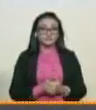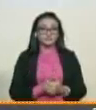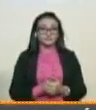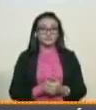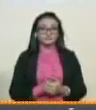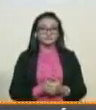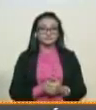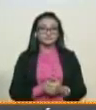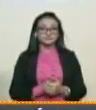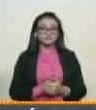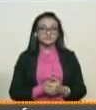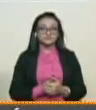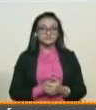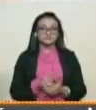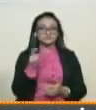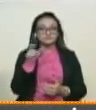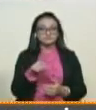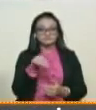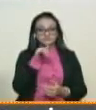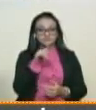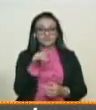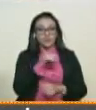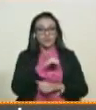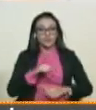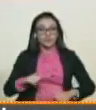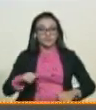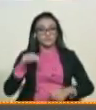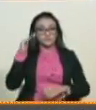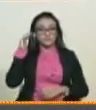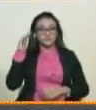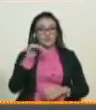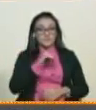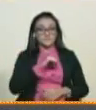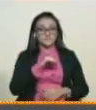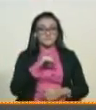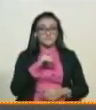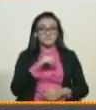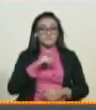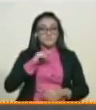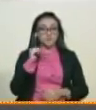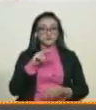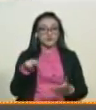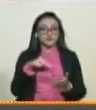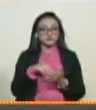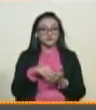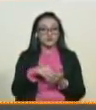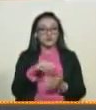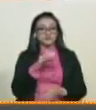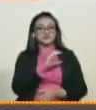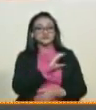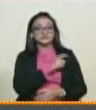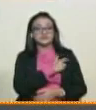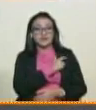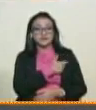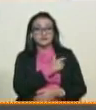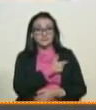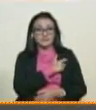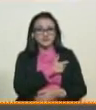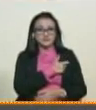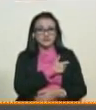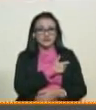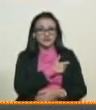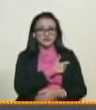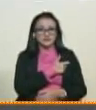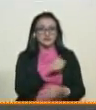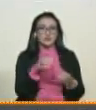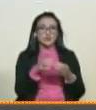De igual manera, el mayor general informó que la Guardia Nacional Bolivariana, la Policía Nacional Bolivariana, el Cuerpo de Investigaciones Científicas, Penales y Criminalísticas y los